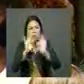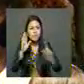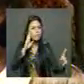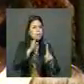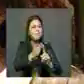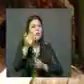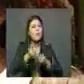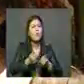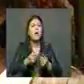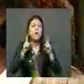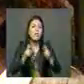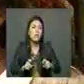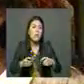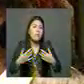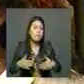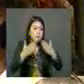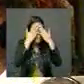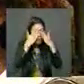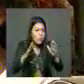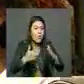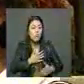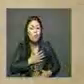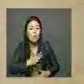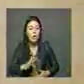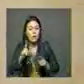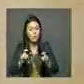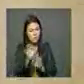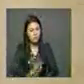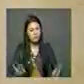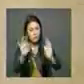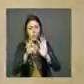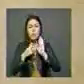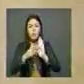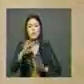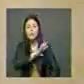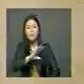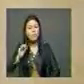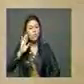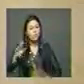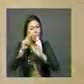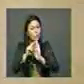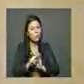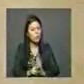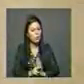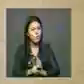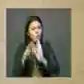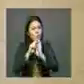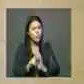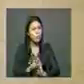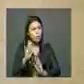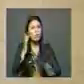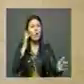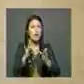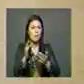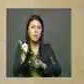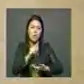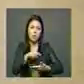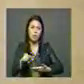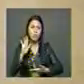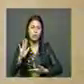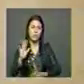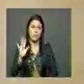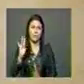otorgar de manera abierta la consigna de que son todas las normas que hacen referencia al contrato de